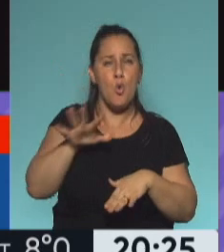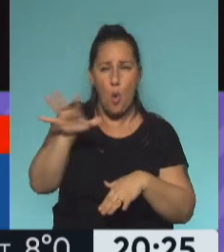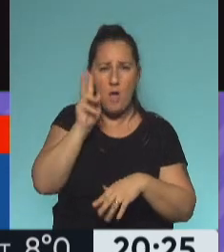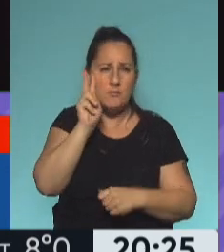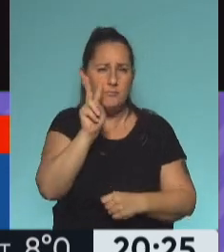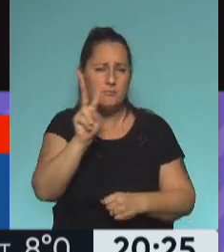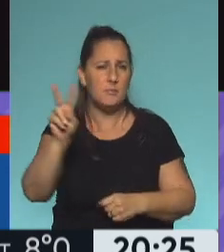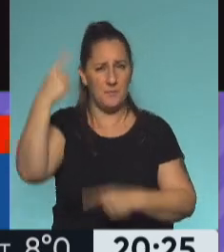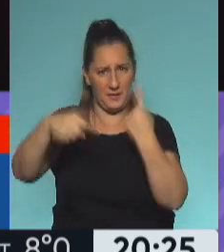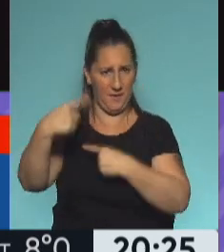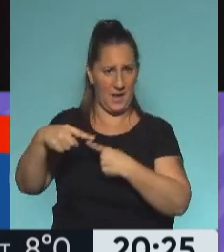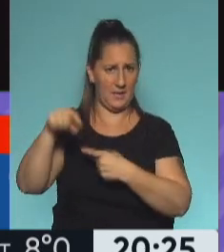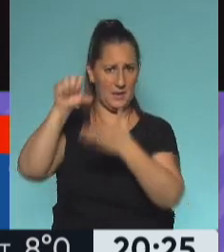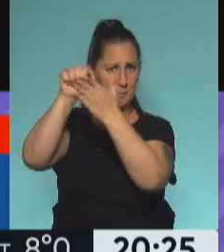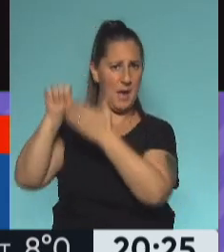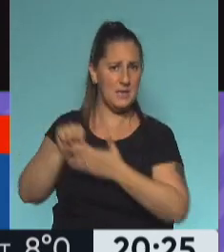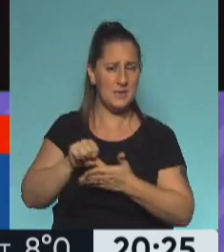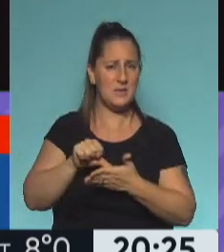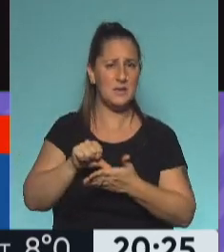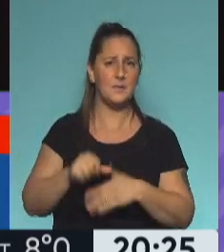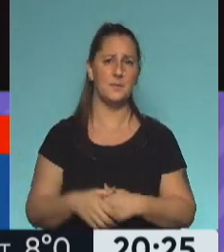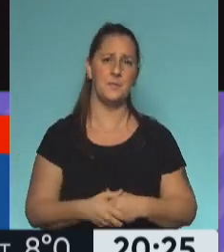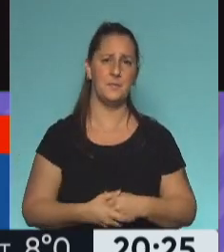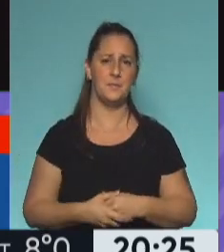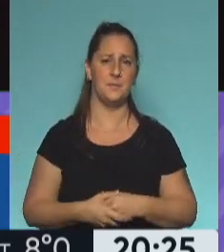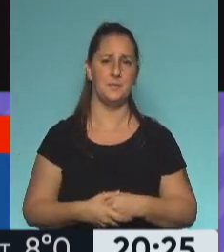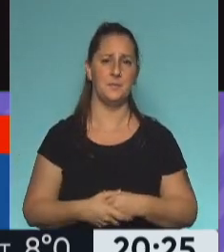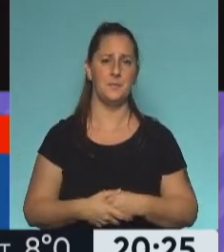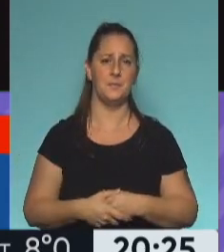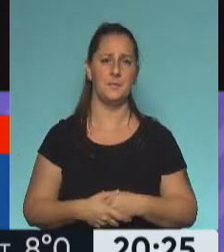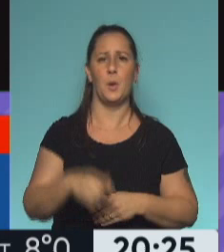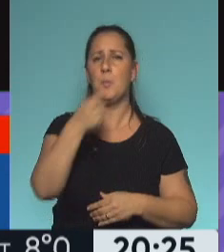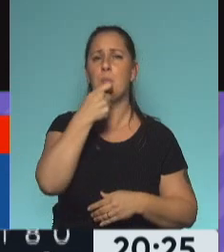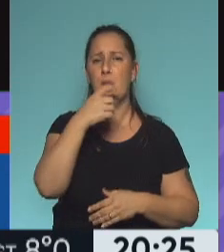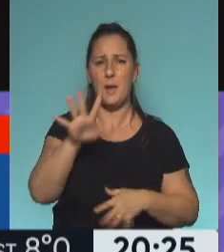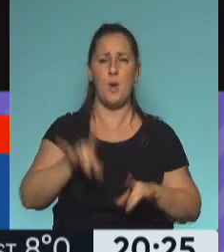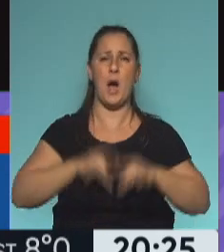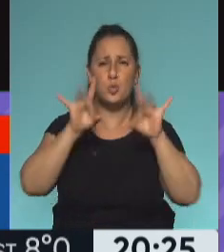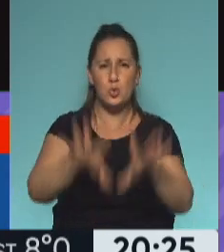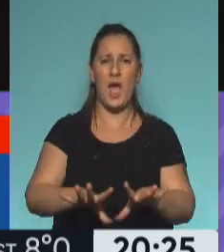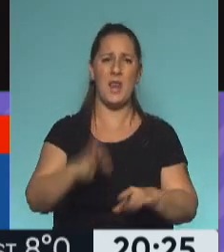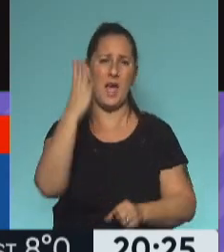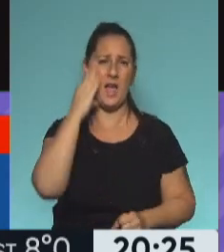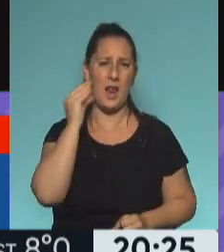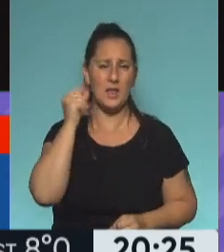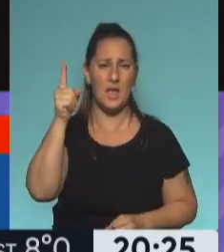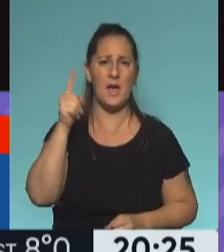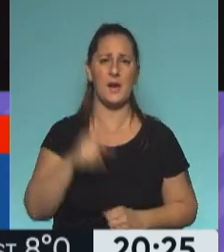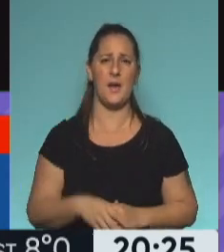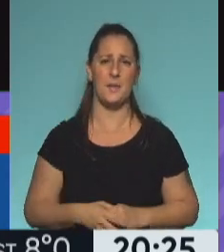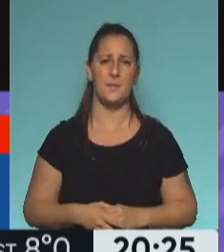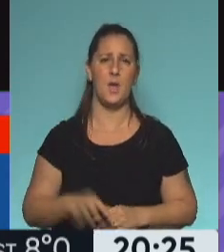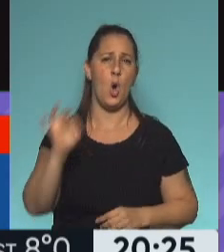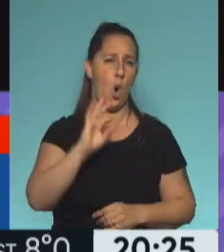lugares, distintos lugares, por ejemplo, Australia, Reino Unido